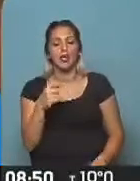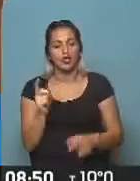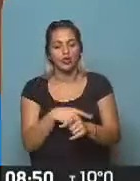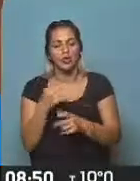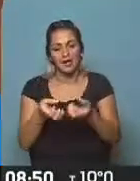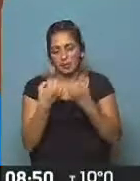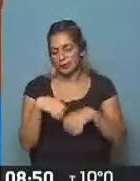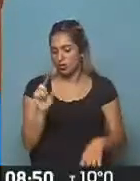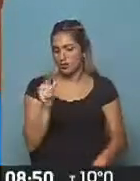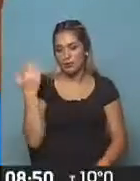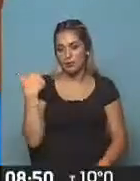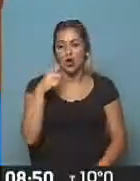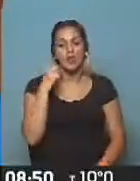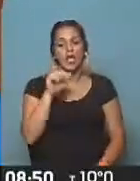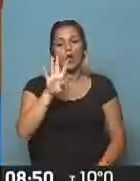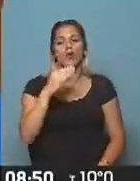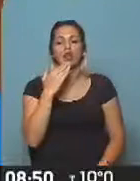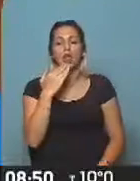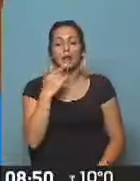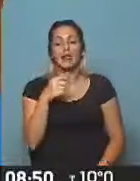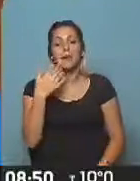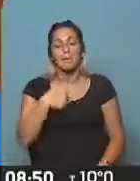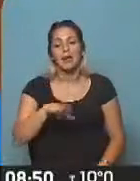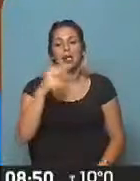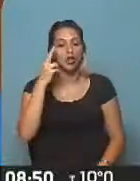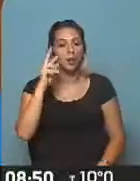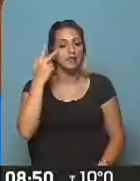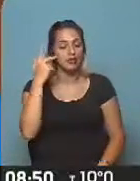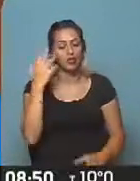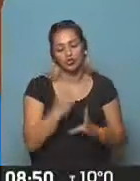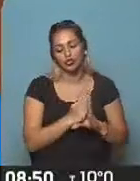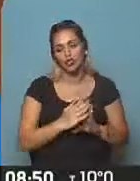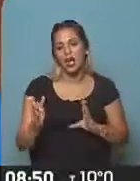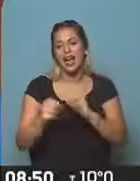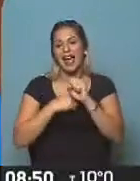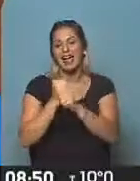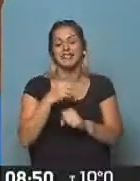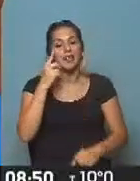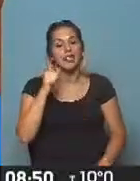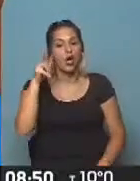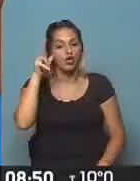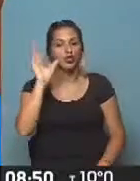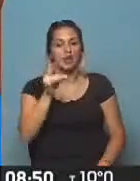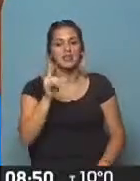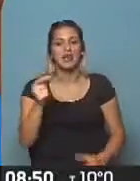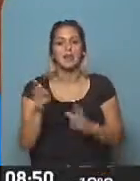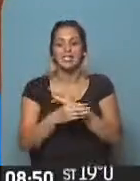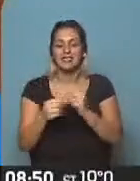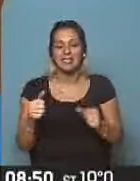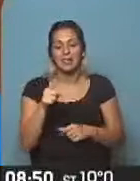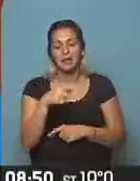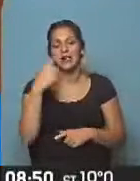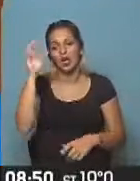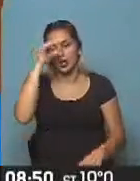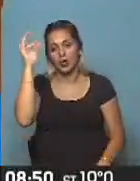muy poquitos días sí sí el 4 de abril y para el 2018 se extenderá hasta el 8 de diciembre se terminará con un filomena marturano